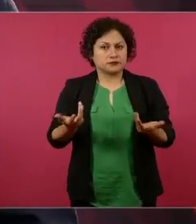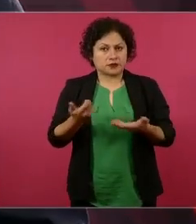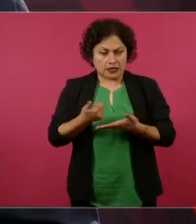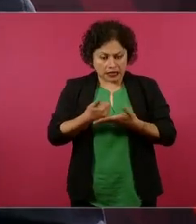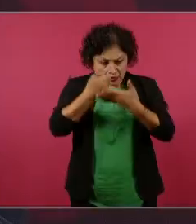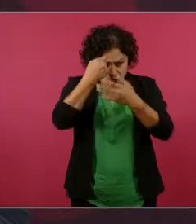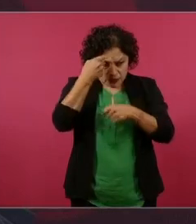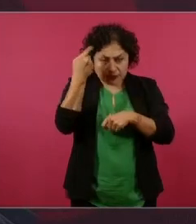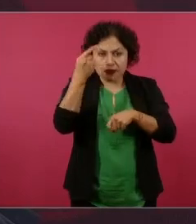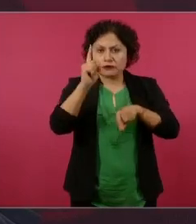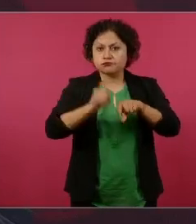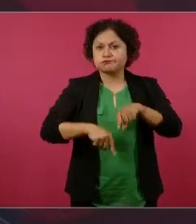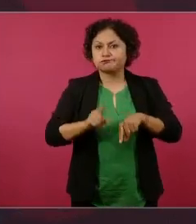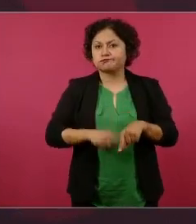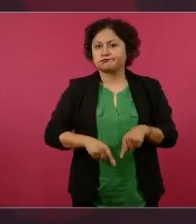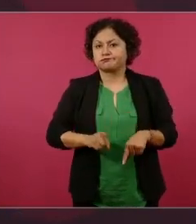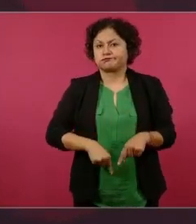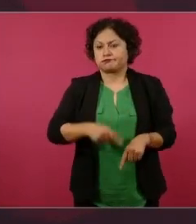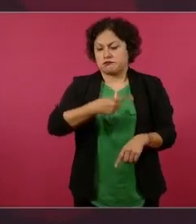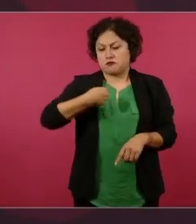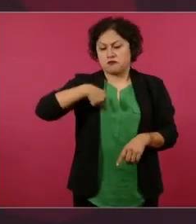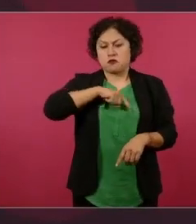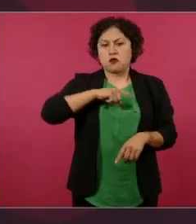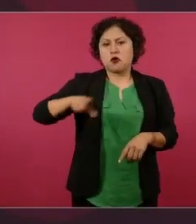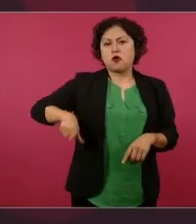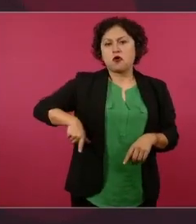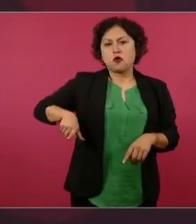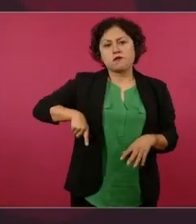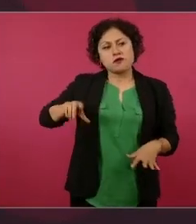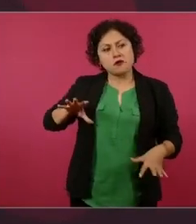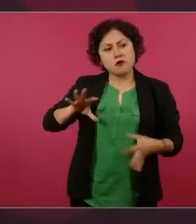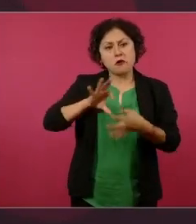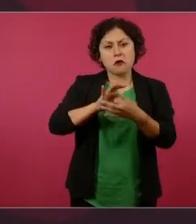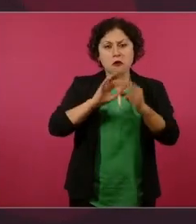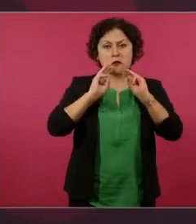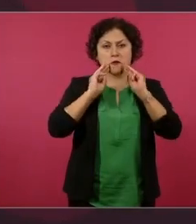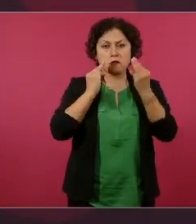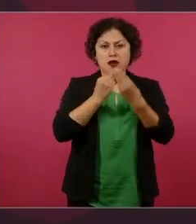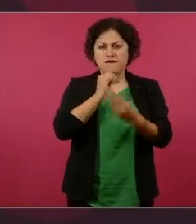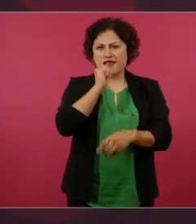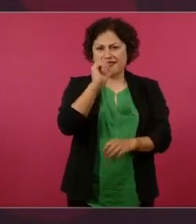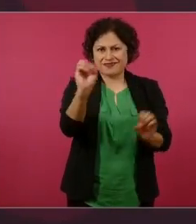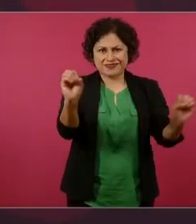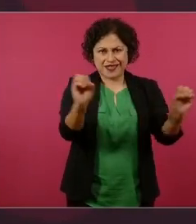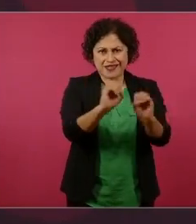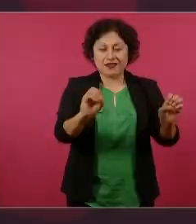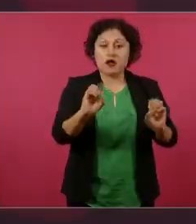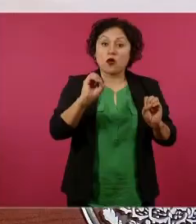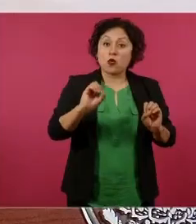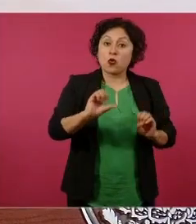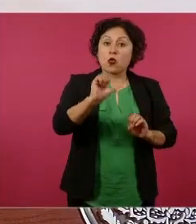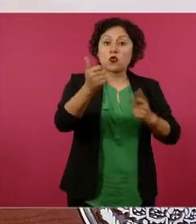con la delincuencia organizada, ni con la delincuencia de cuello blanco.